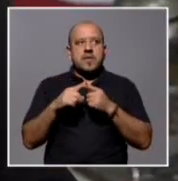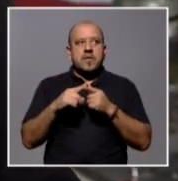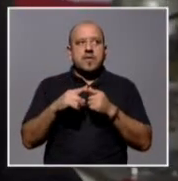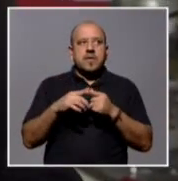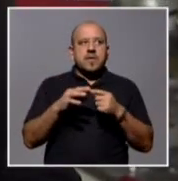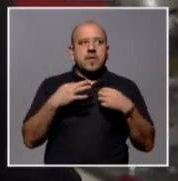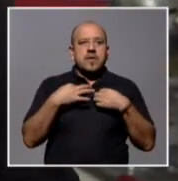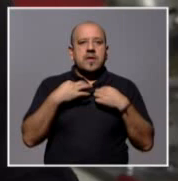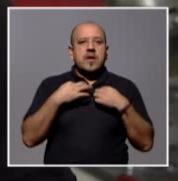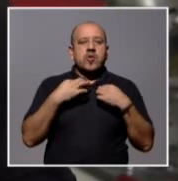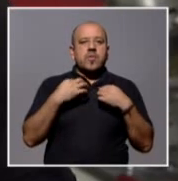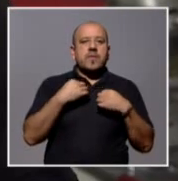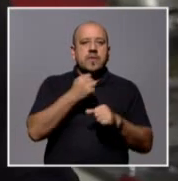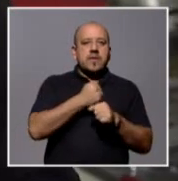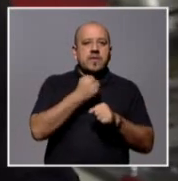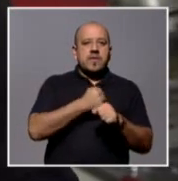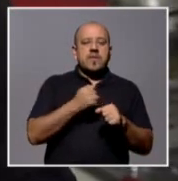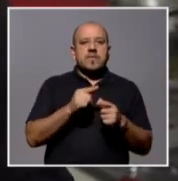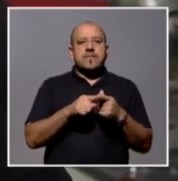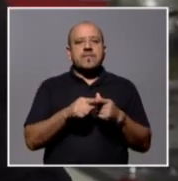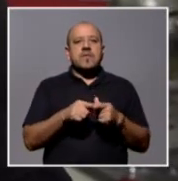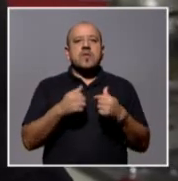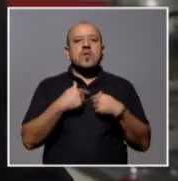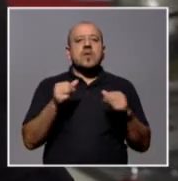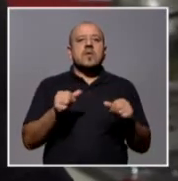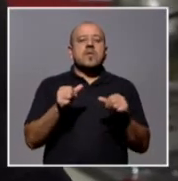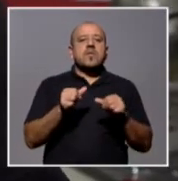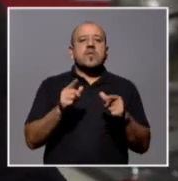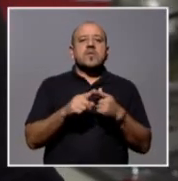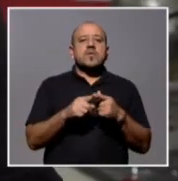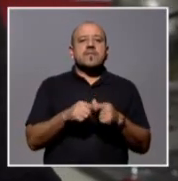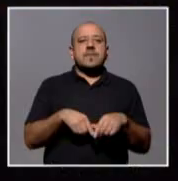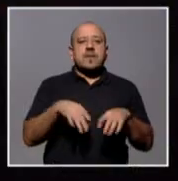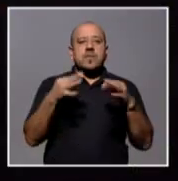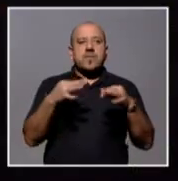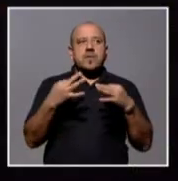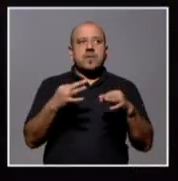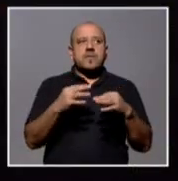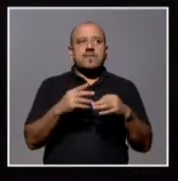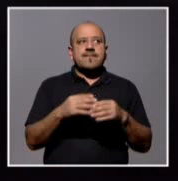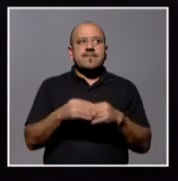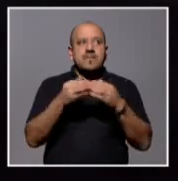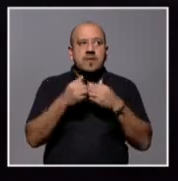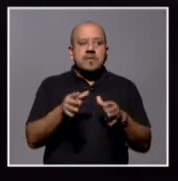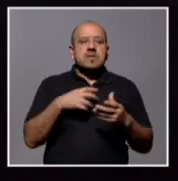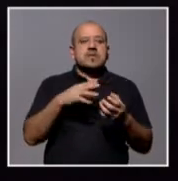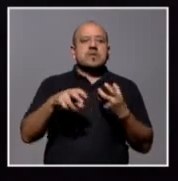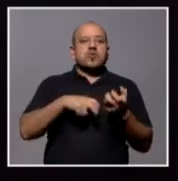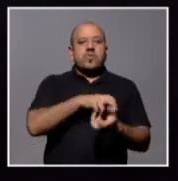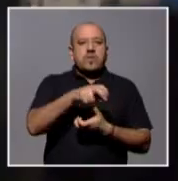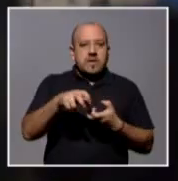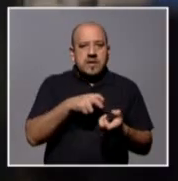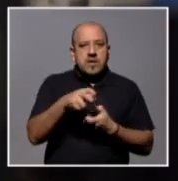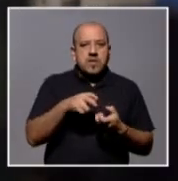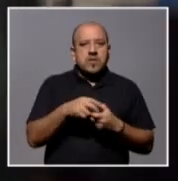trabajo con el logo de las empresas. Nos dedicamos a entregar el producto completo. Al principio fue bastante complicado porque no contamos